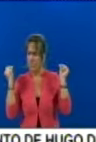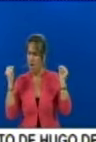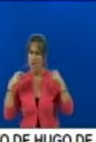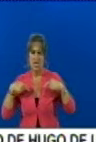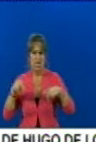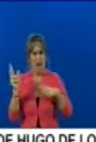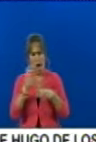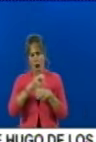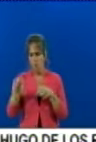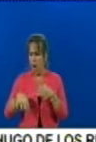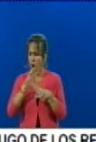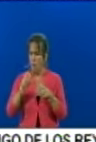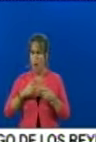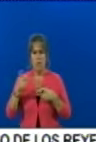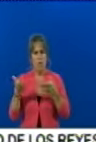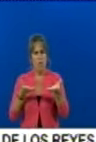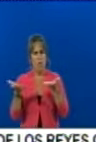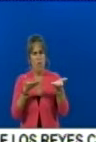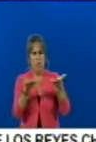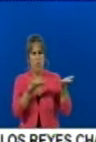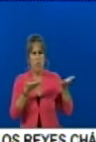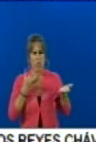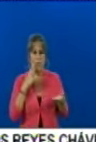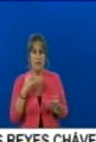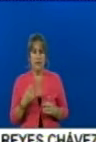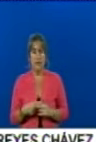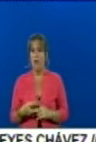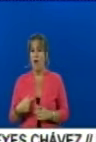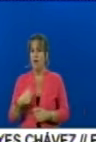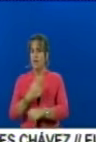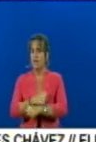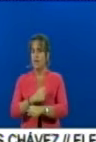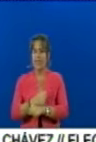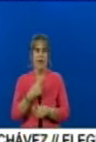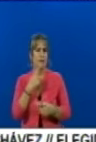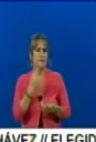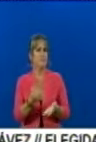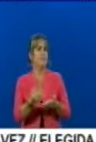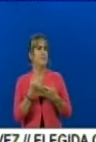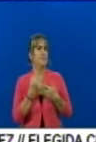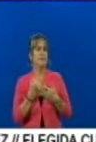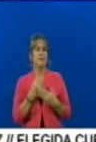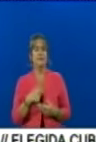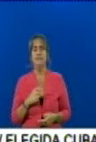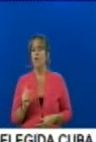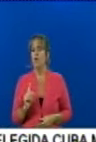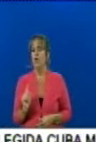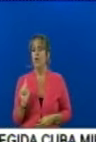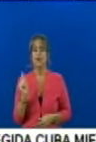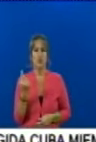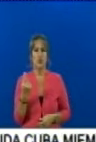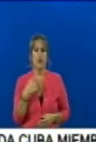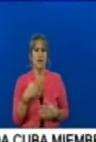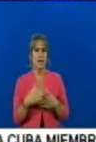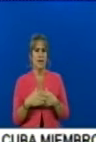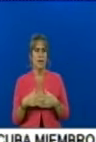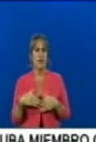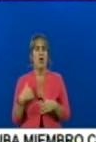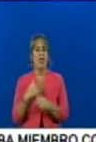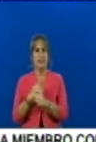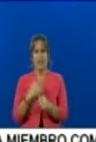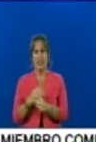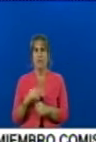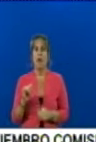con el mayor, la mayor agilidad posible, con el dispositivo, con el apoyo, no solo de acopios, no el trabajo de acopios,